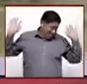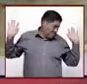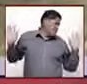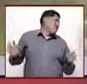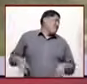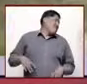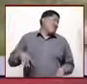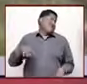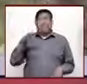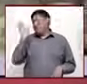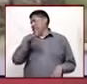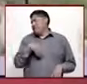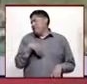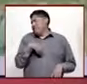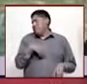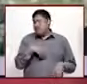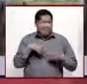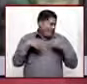haciendo nada.